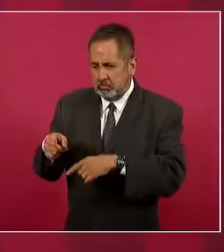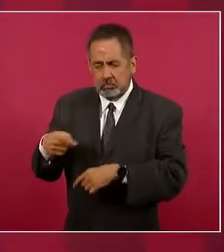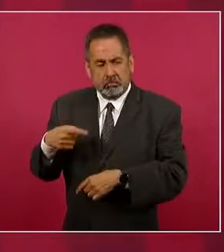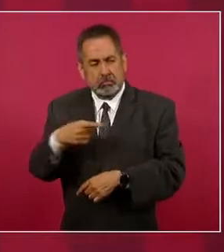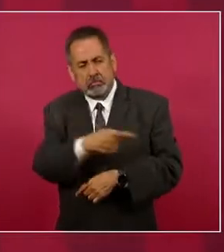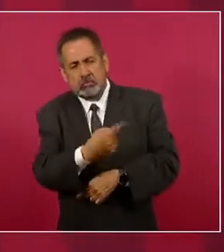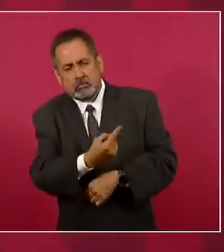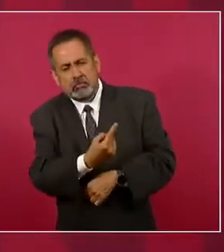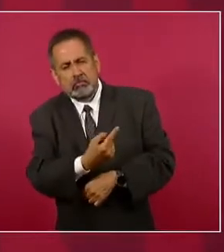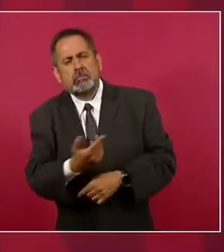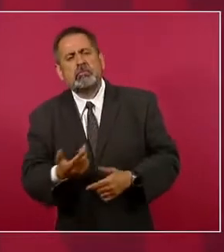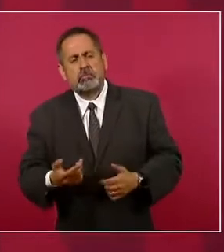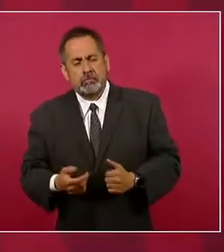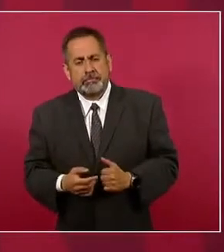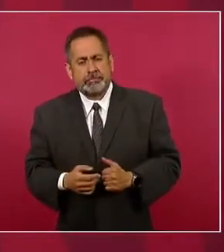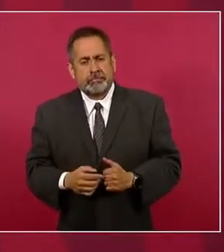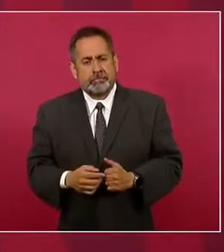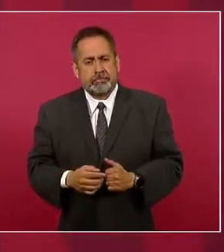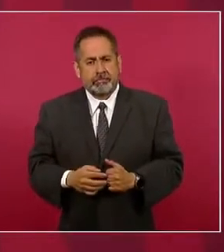los que